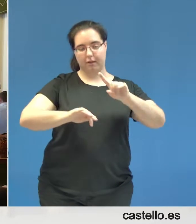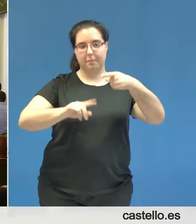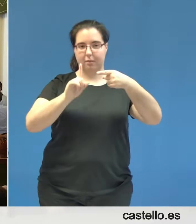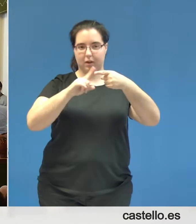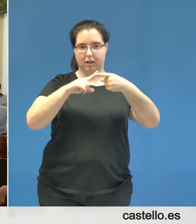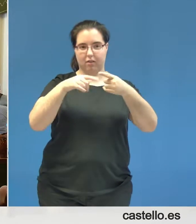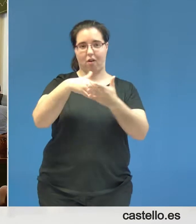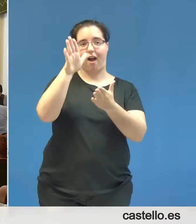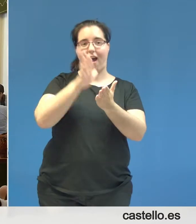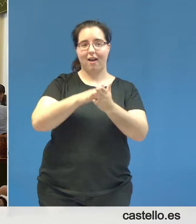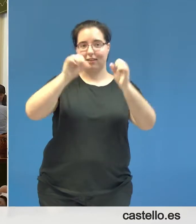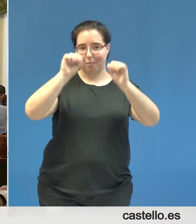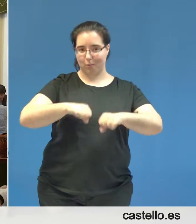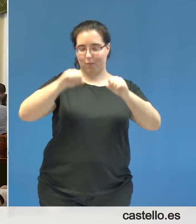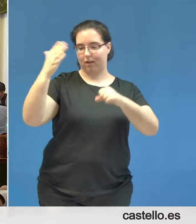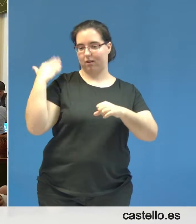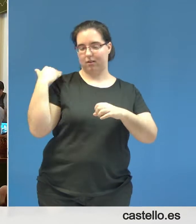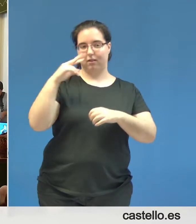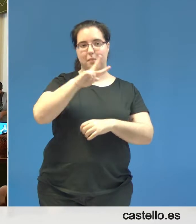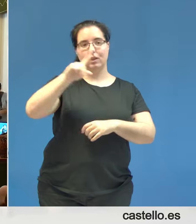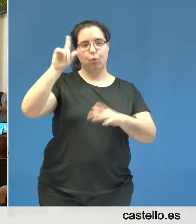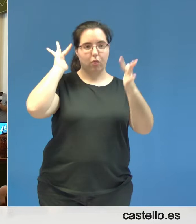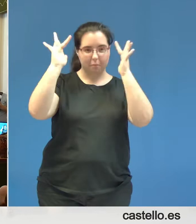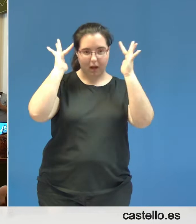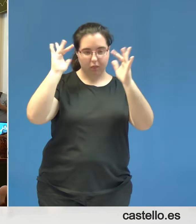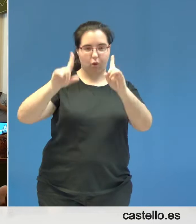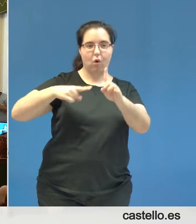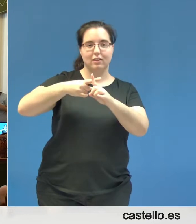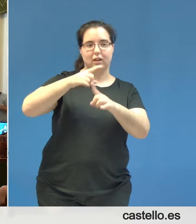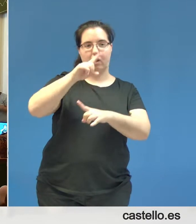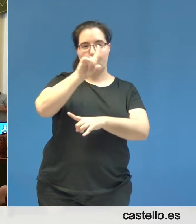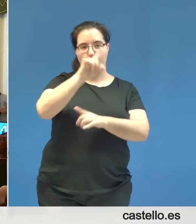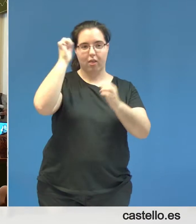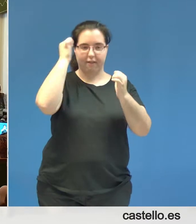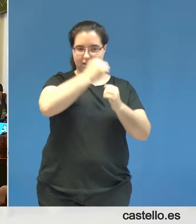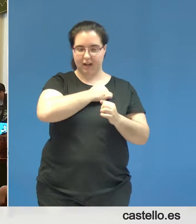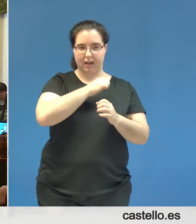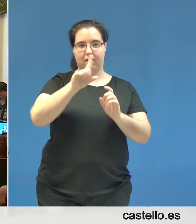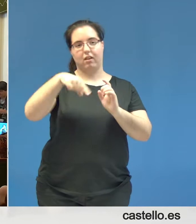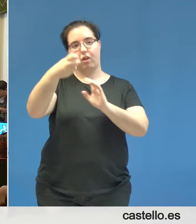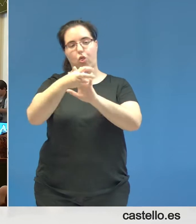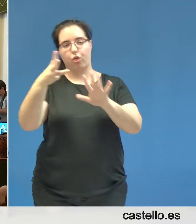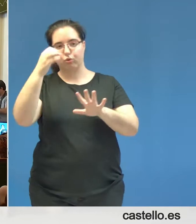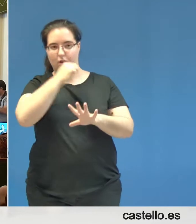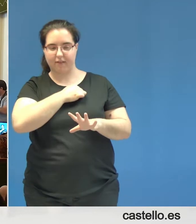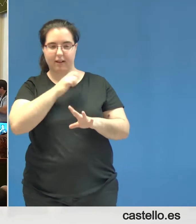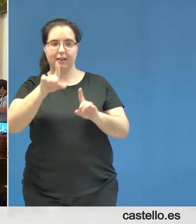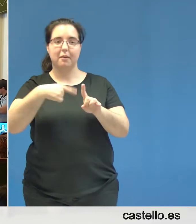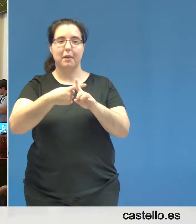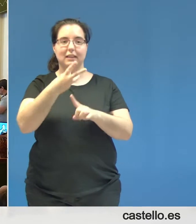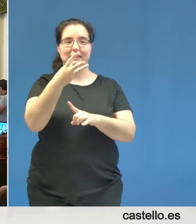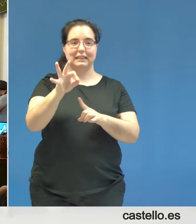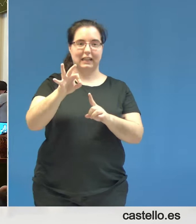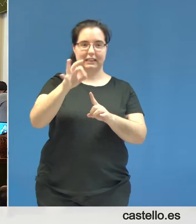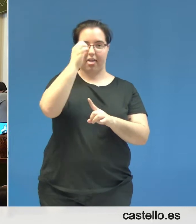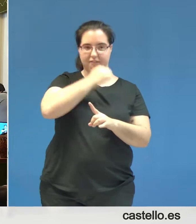aprobación de las actas de las sesiones ordinaria de 21 de marzo, extraordinaria de 1 de abril, ordinaria de 18 de abril y la extraordinaria de 30 de abril, que han sido